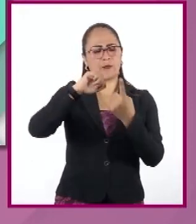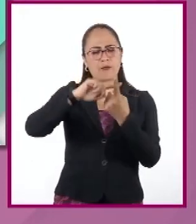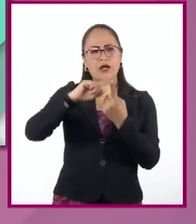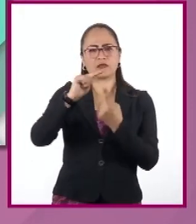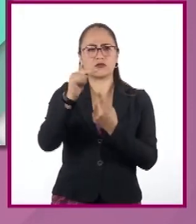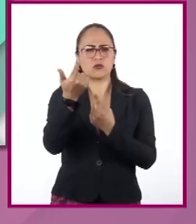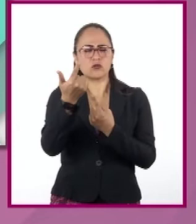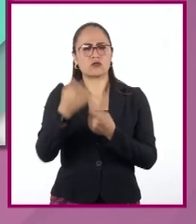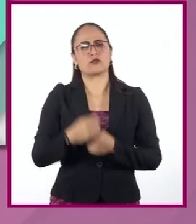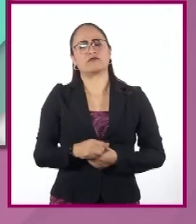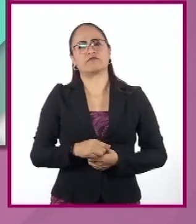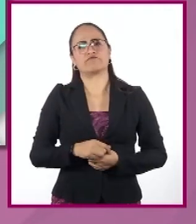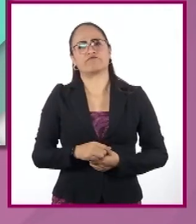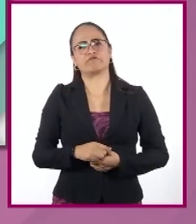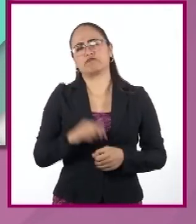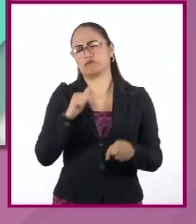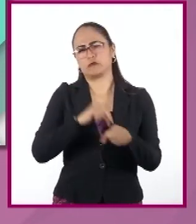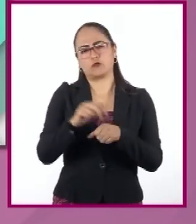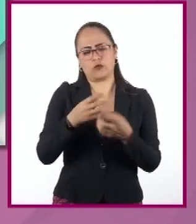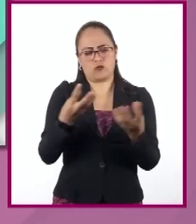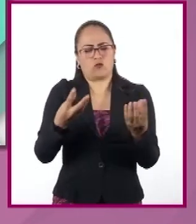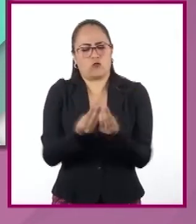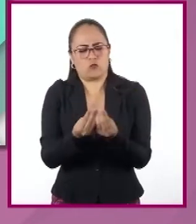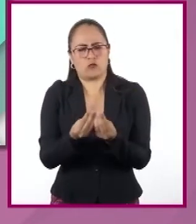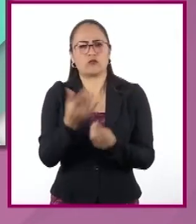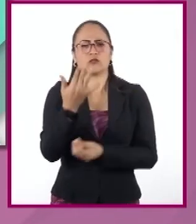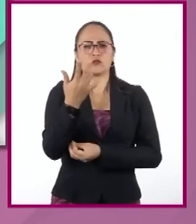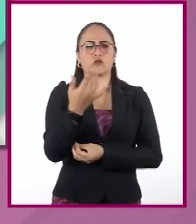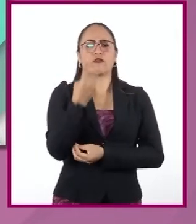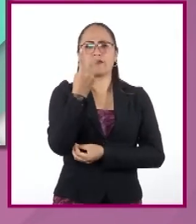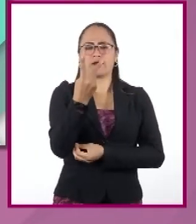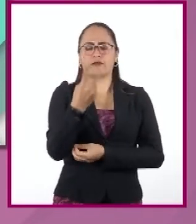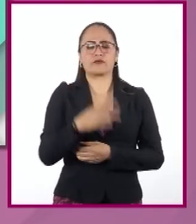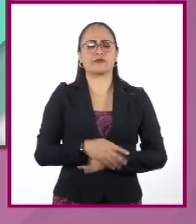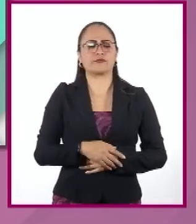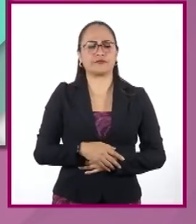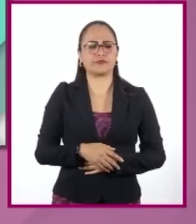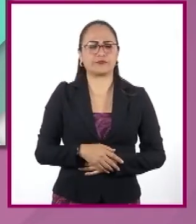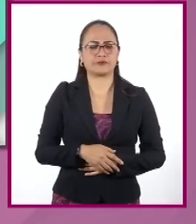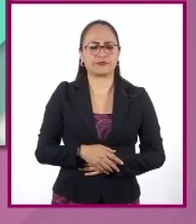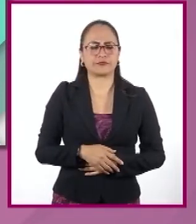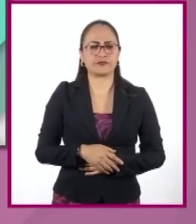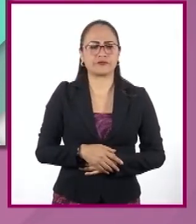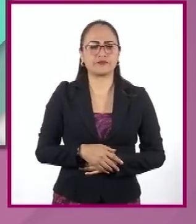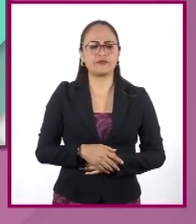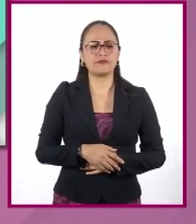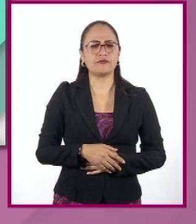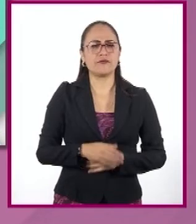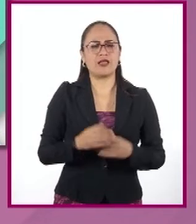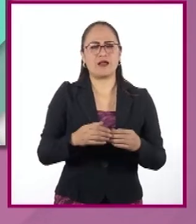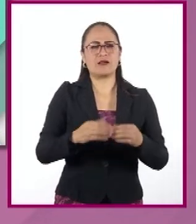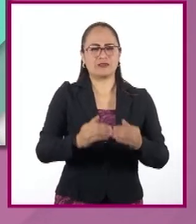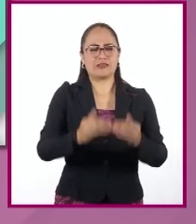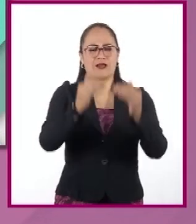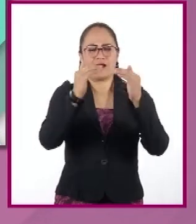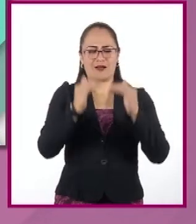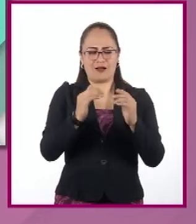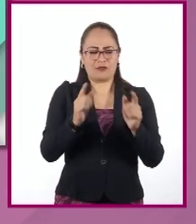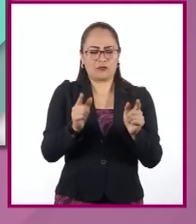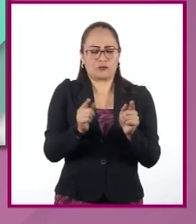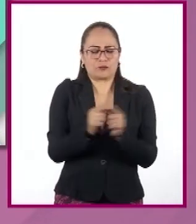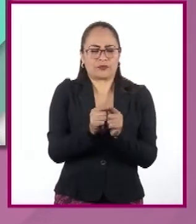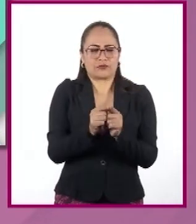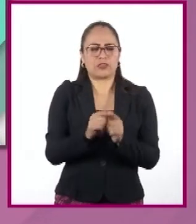12, obteniendo un solo número, 52. De tal manera que la ecuación anterior se reduce